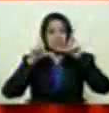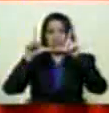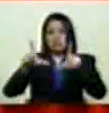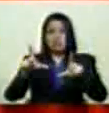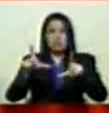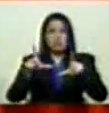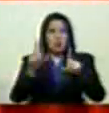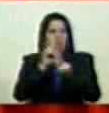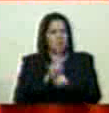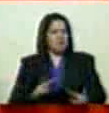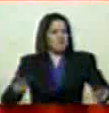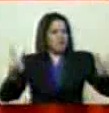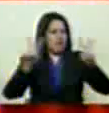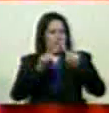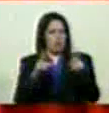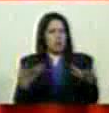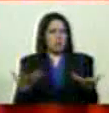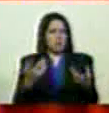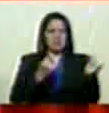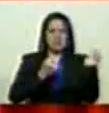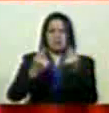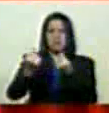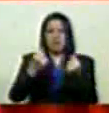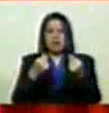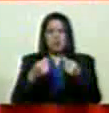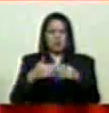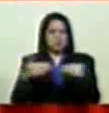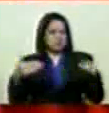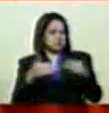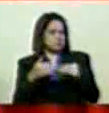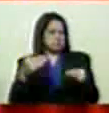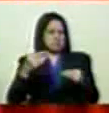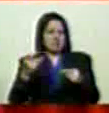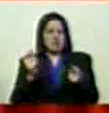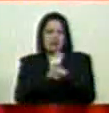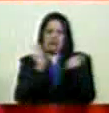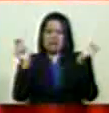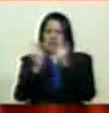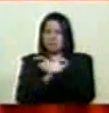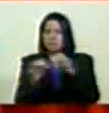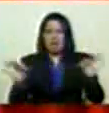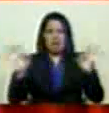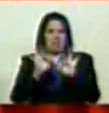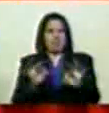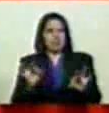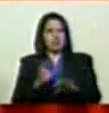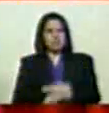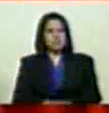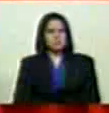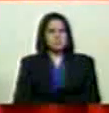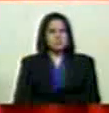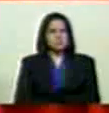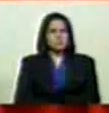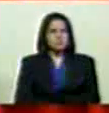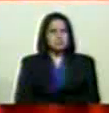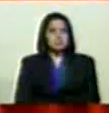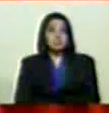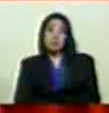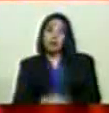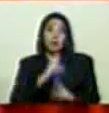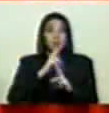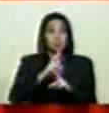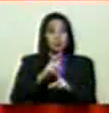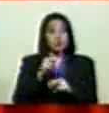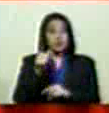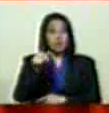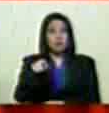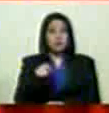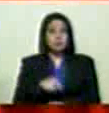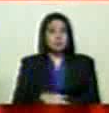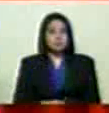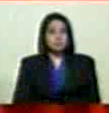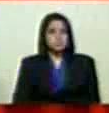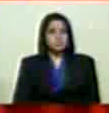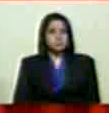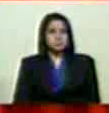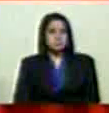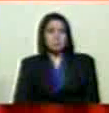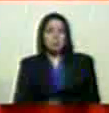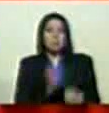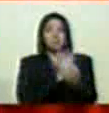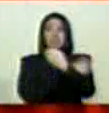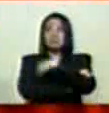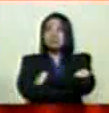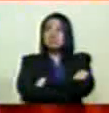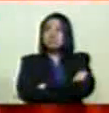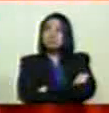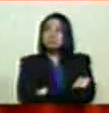valor, ni de monedas, divisas convertibles, etc. Ahí está la respuesta, pero nosotros no nos vamos a quedar de